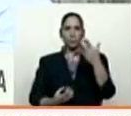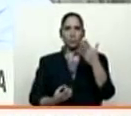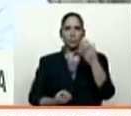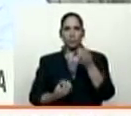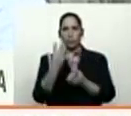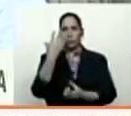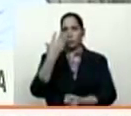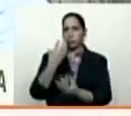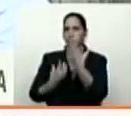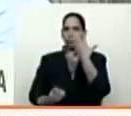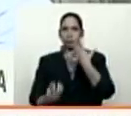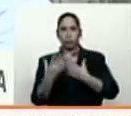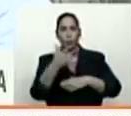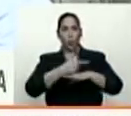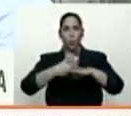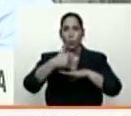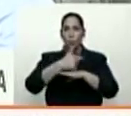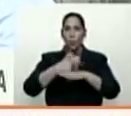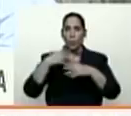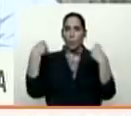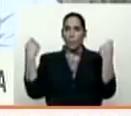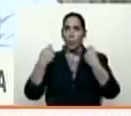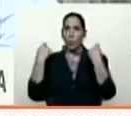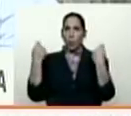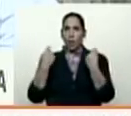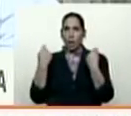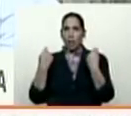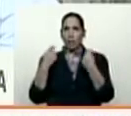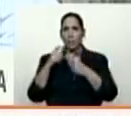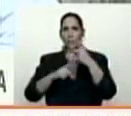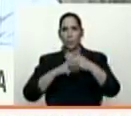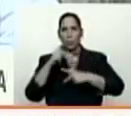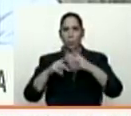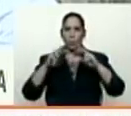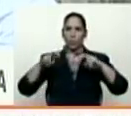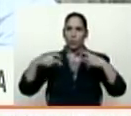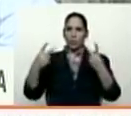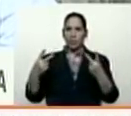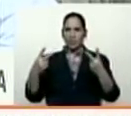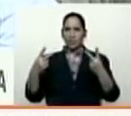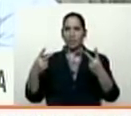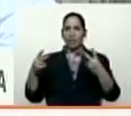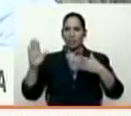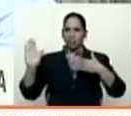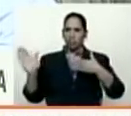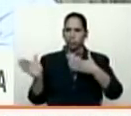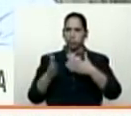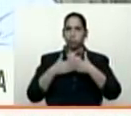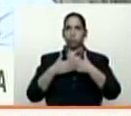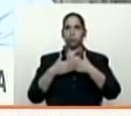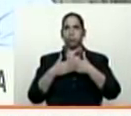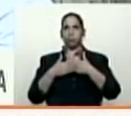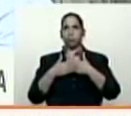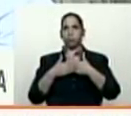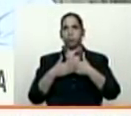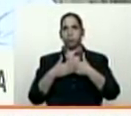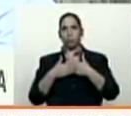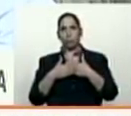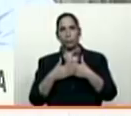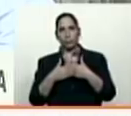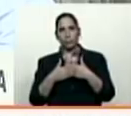populares y progresistas, cierran filas contra esas ideas y es para que esos